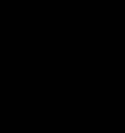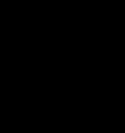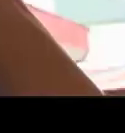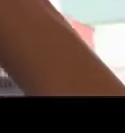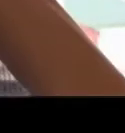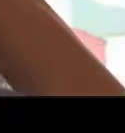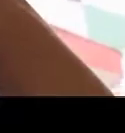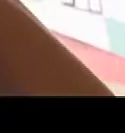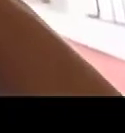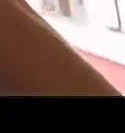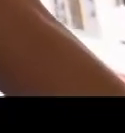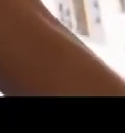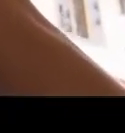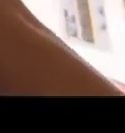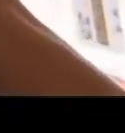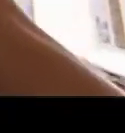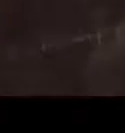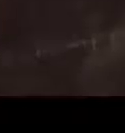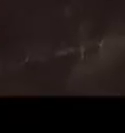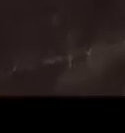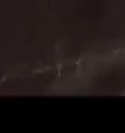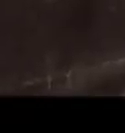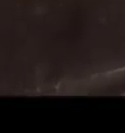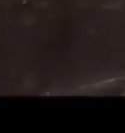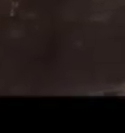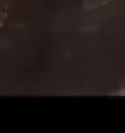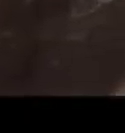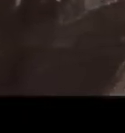¿y qué? ¿Cómo estás de rete? Yo no me puedo dar rete.